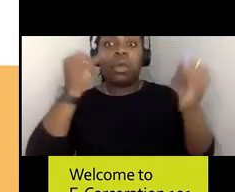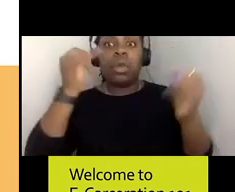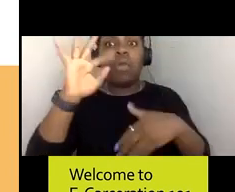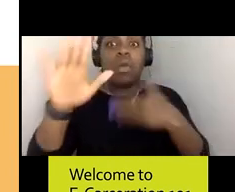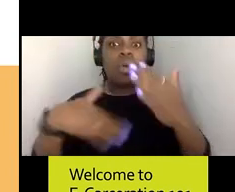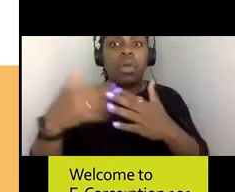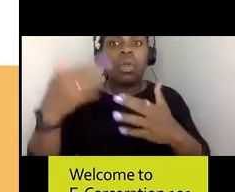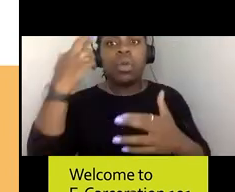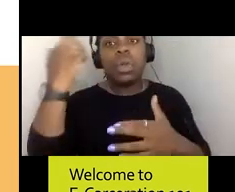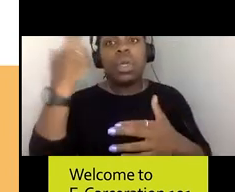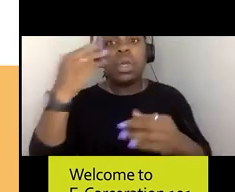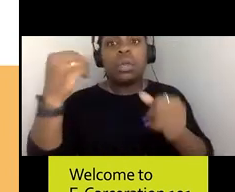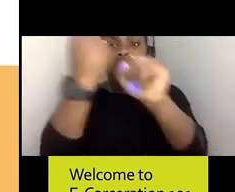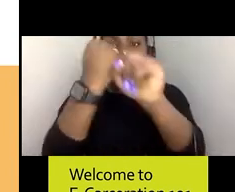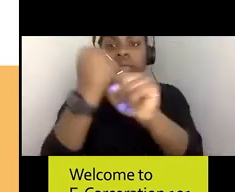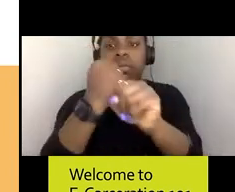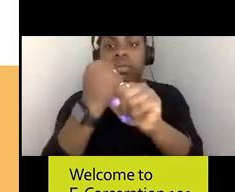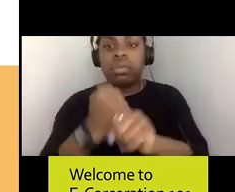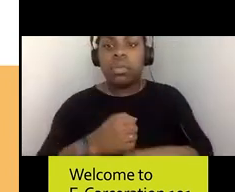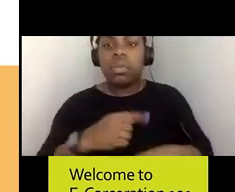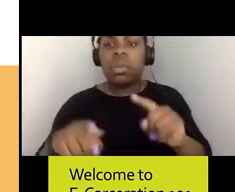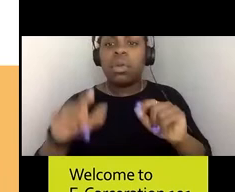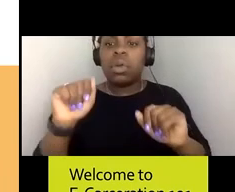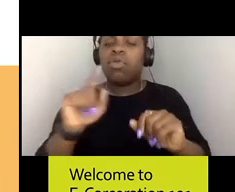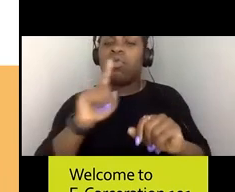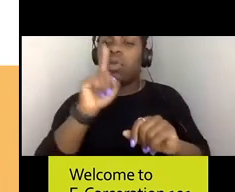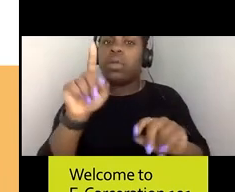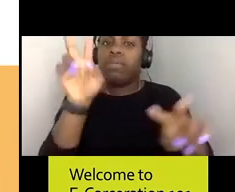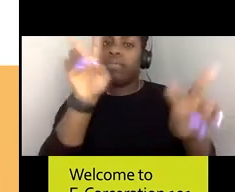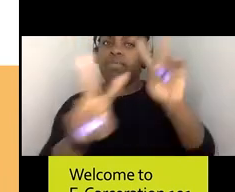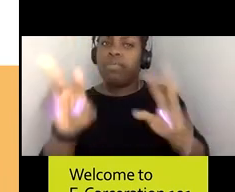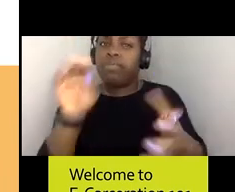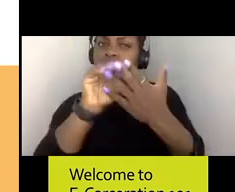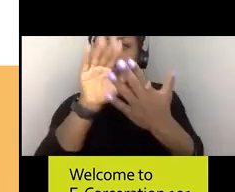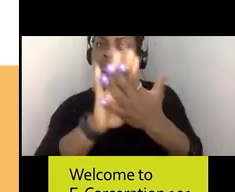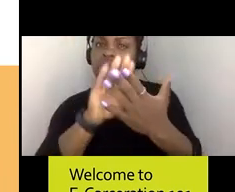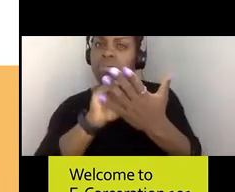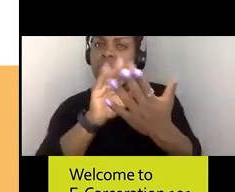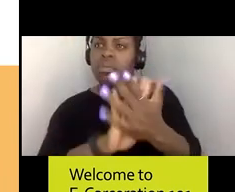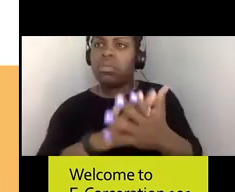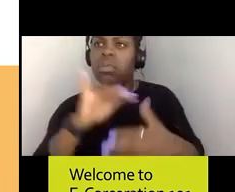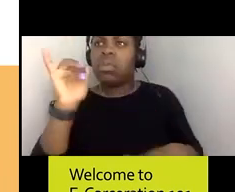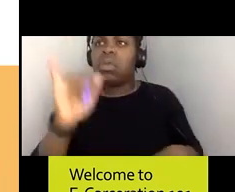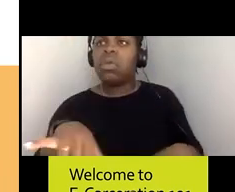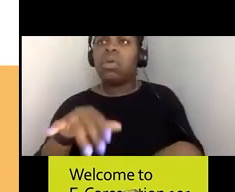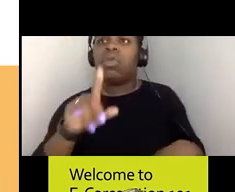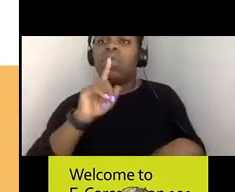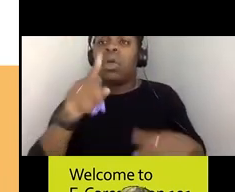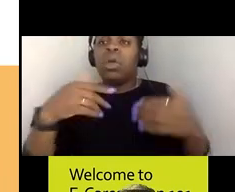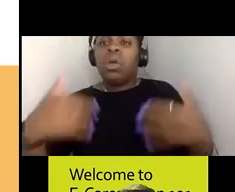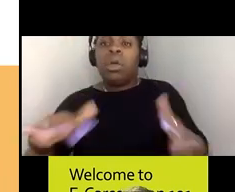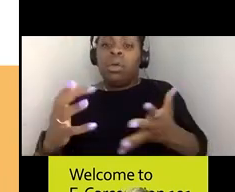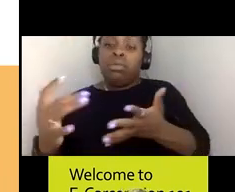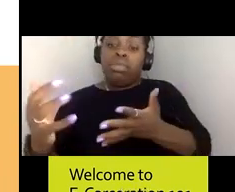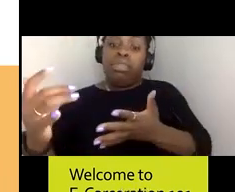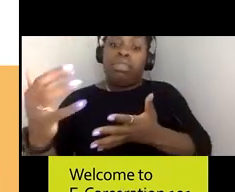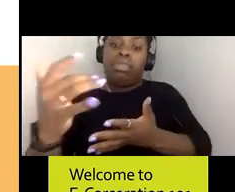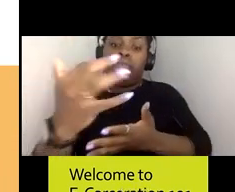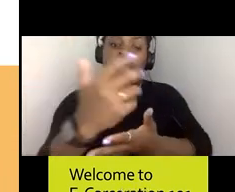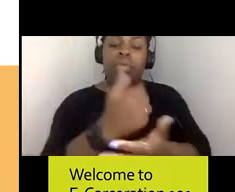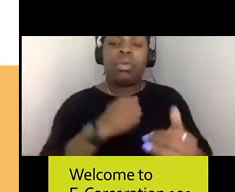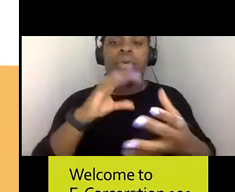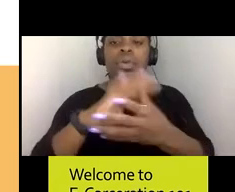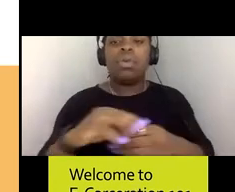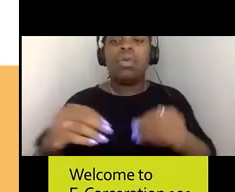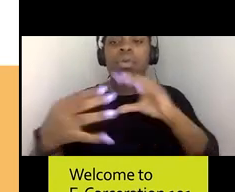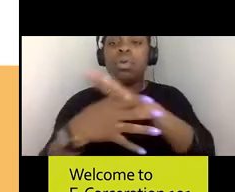los diferentes algoritmos y estadísticas, pero podíamos crear un documento vivo que represente esas